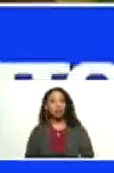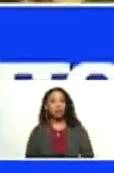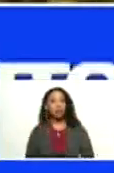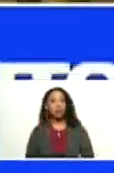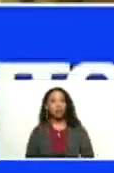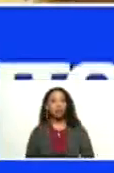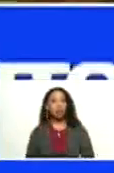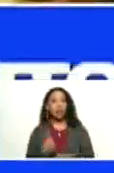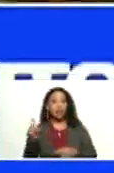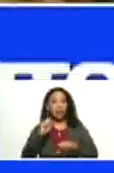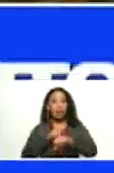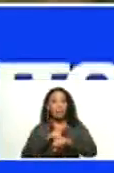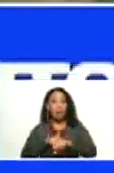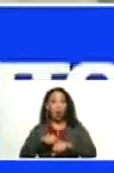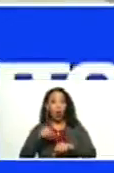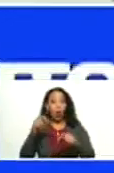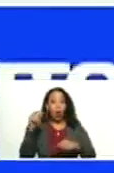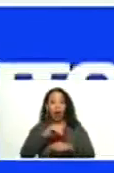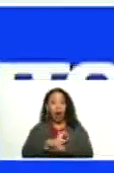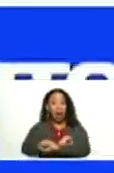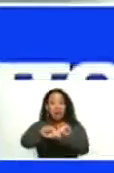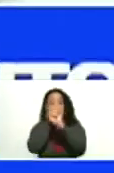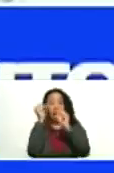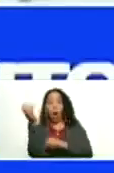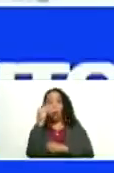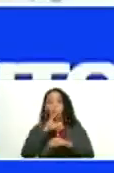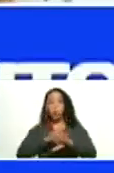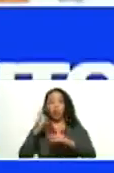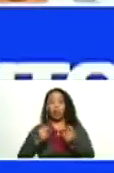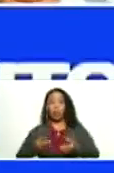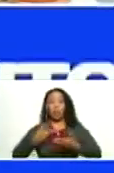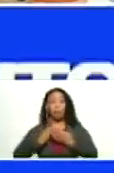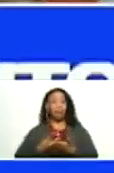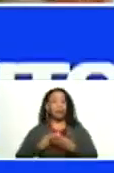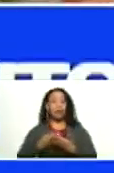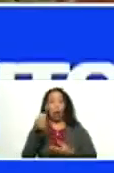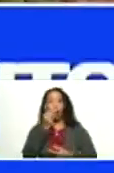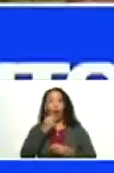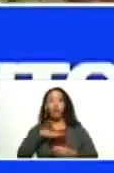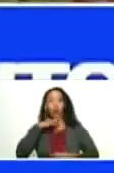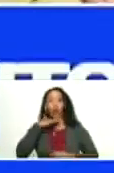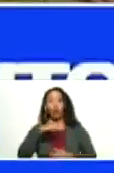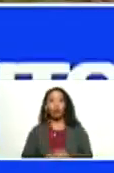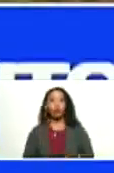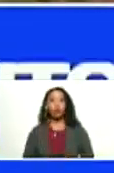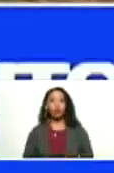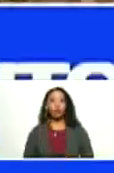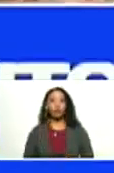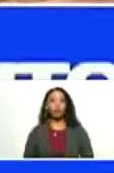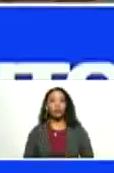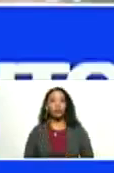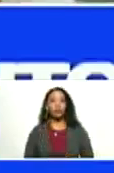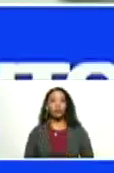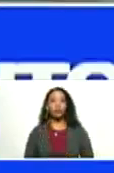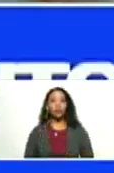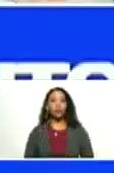la temprana para digerirla, si no uno puede dormir. ¿Qué tiene esta empanada adentro? Hay cazón, hay mechada y